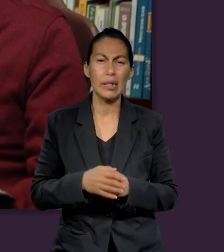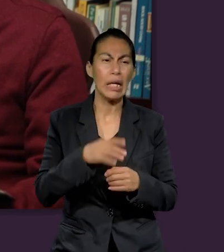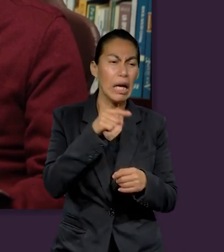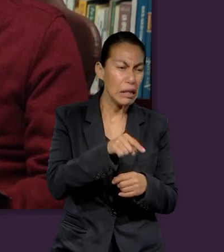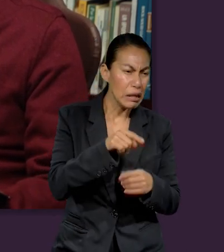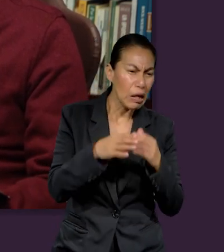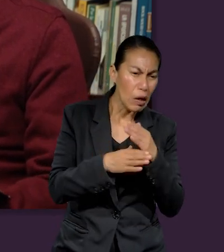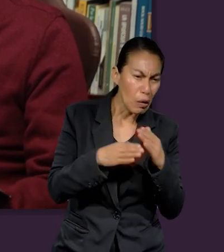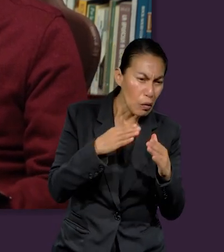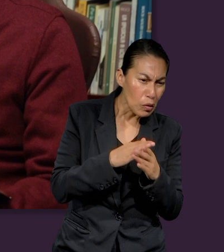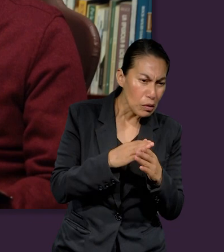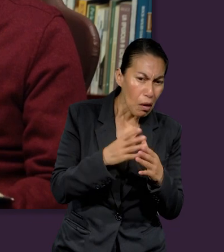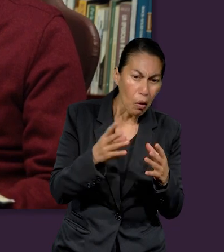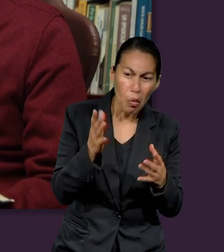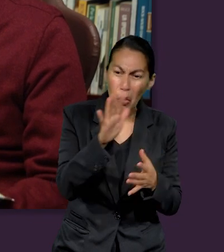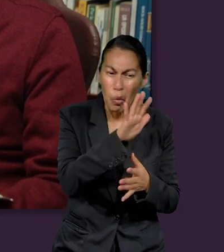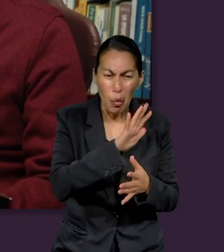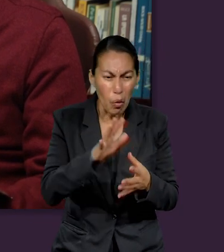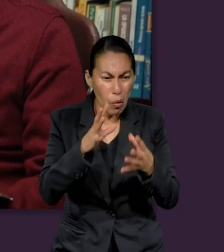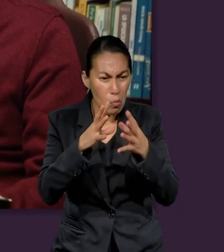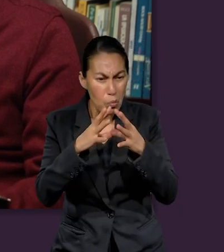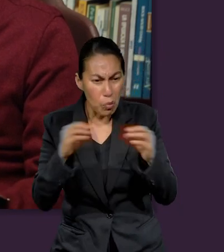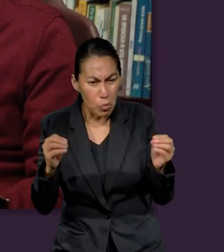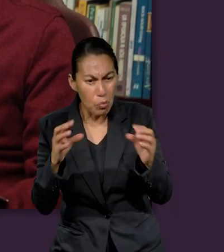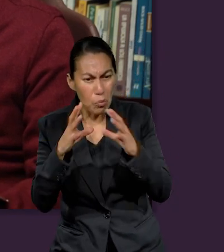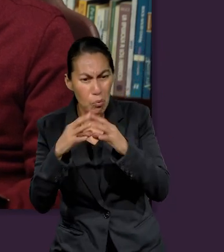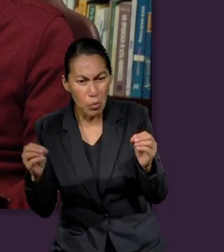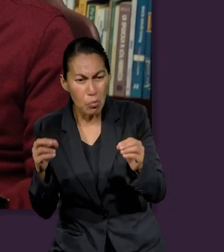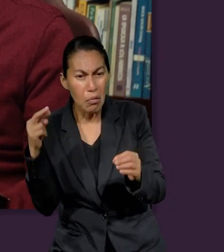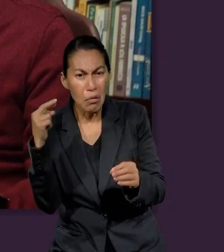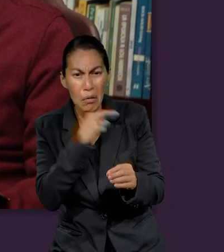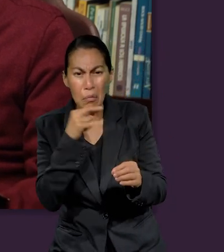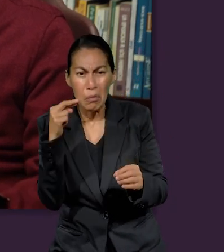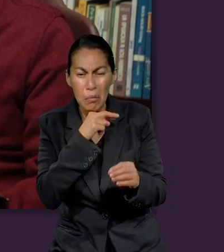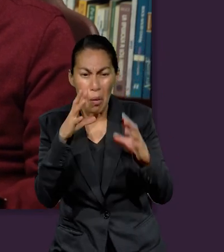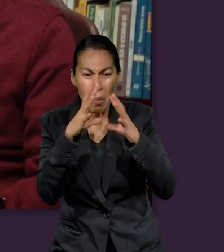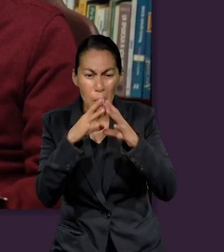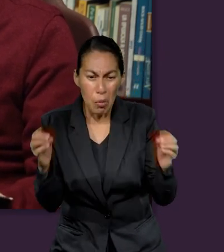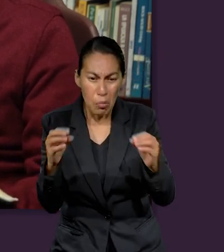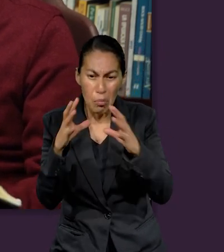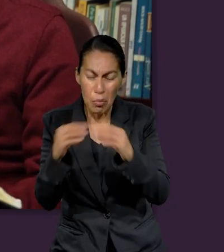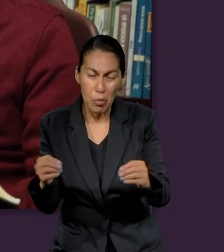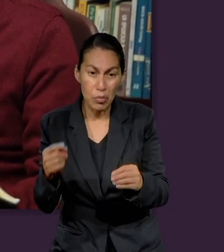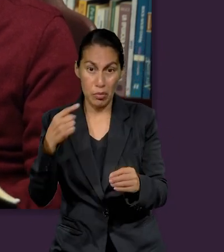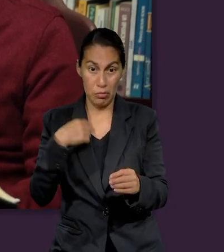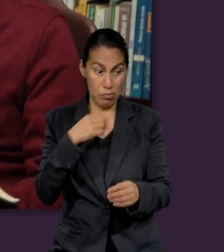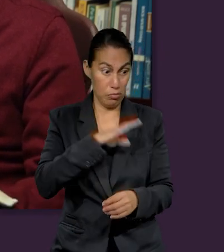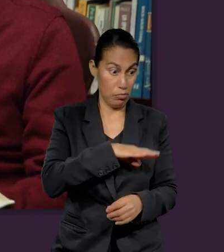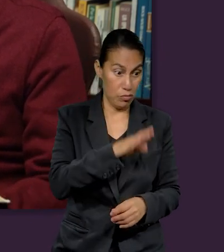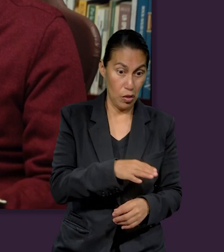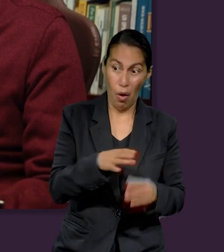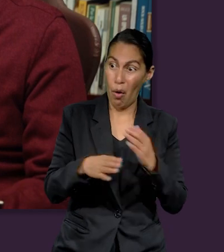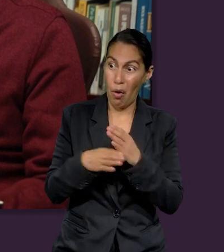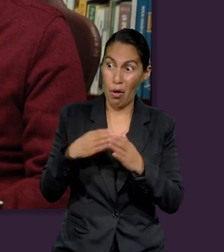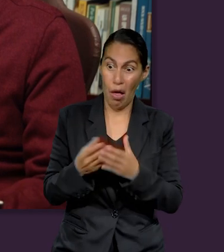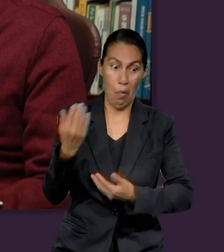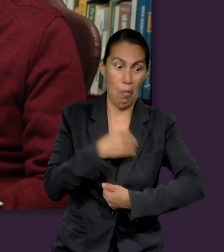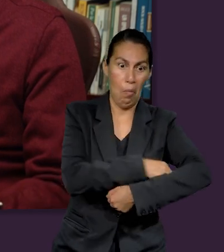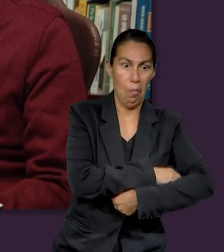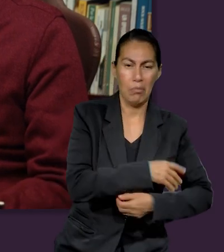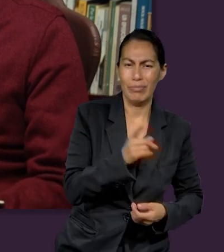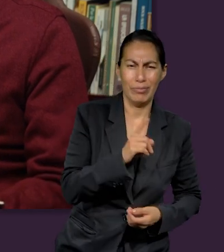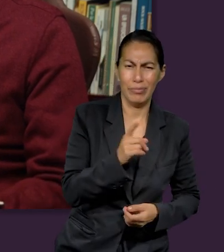en esta vida todas las cosas son pasajeras no duran nada y cuando uno muere no se va a llevar nada y eso es cierto